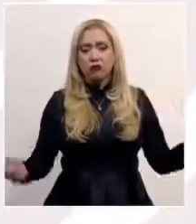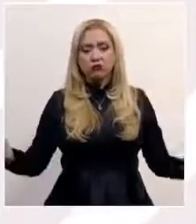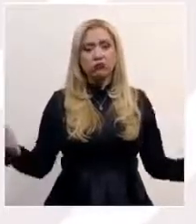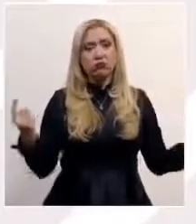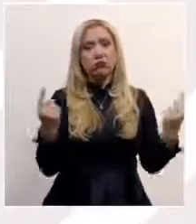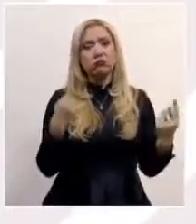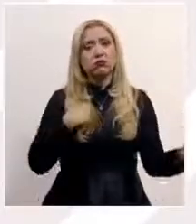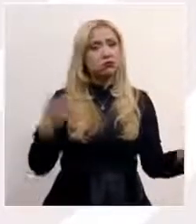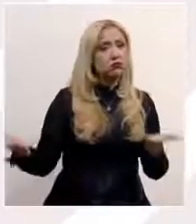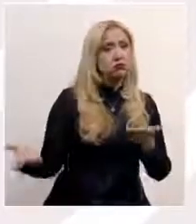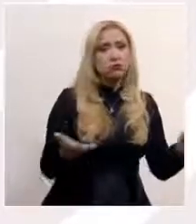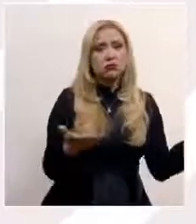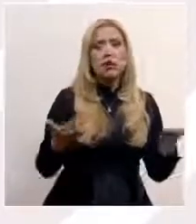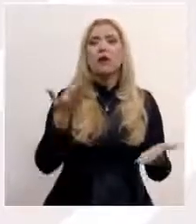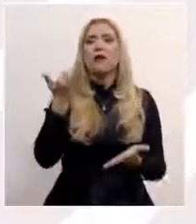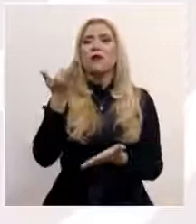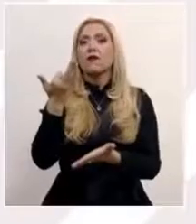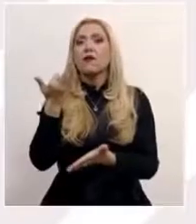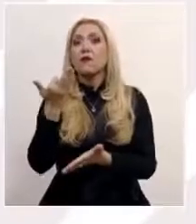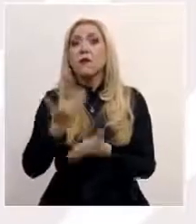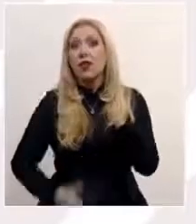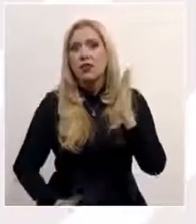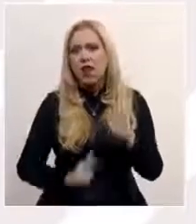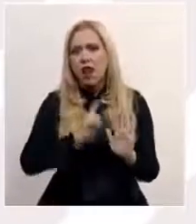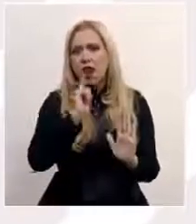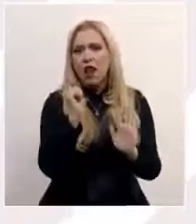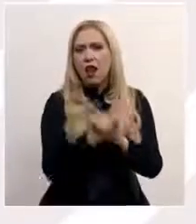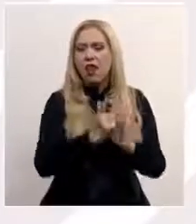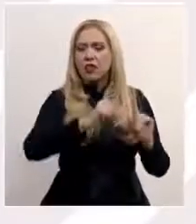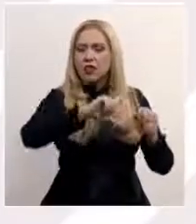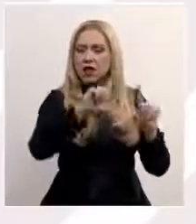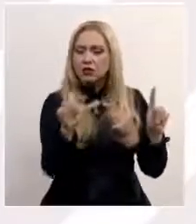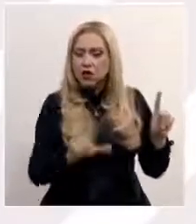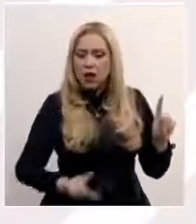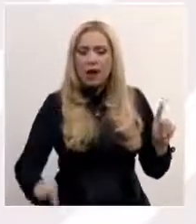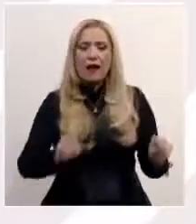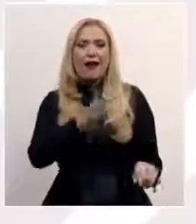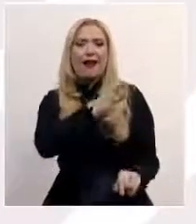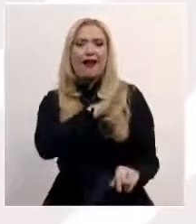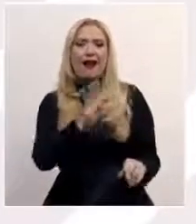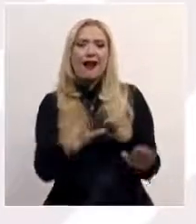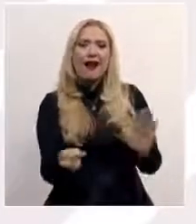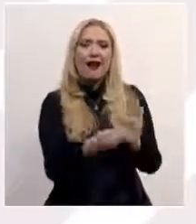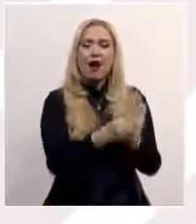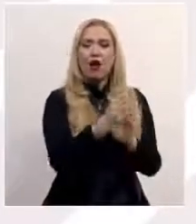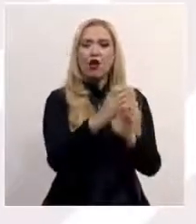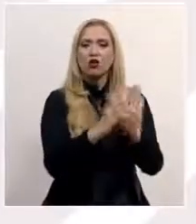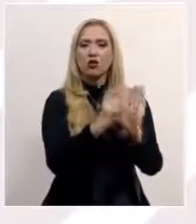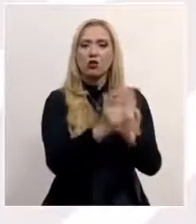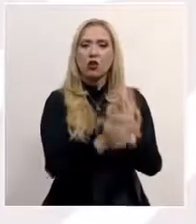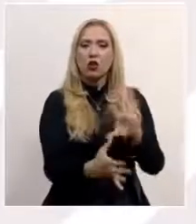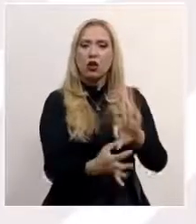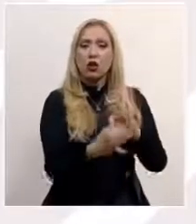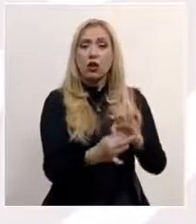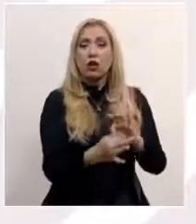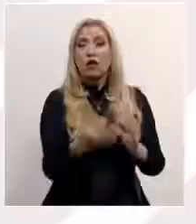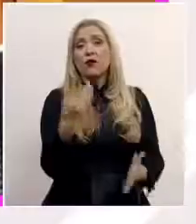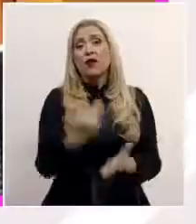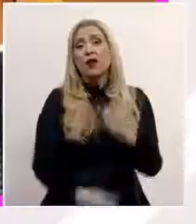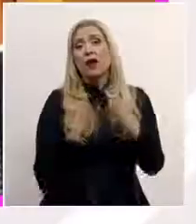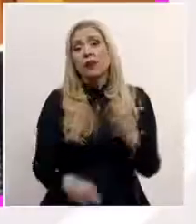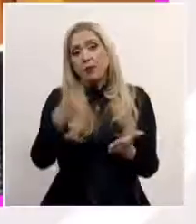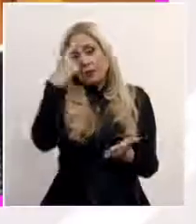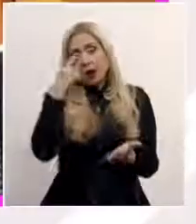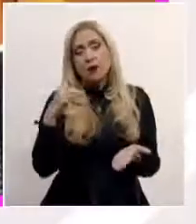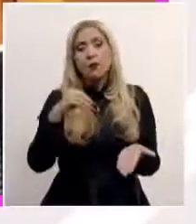Sistema Nacional de Cuidados, la ley nacional o la ley general sobre el Sistema Nacional de Cuidados, queda pendiente en la Ley Federal